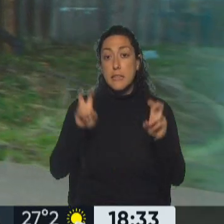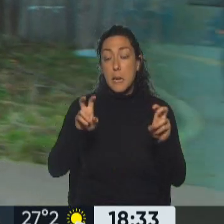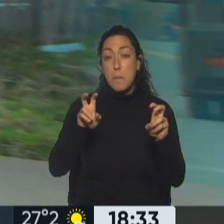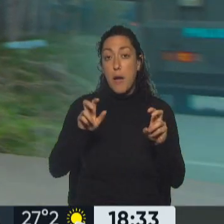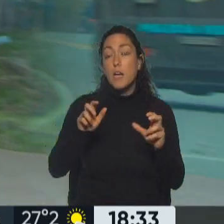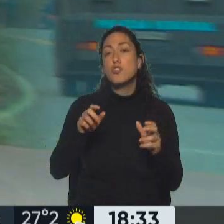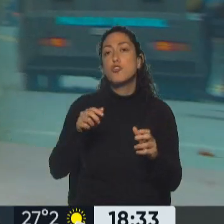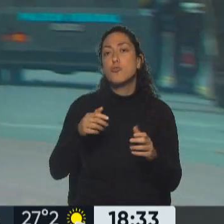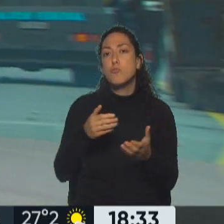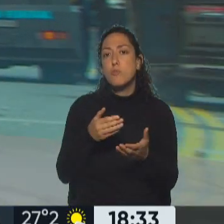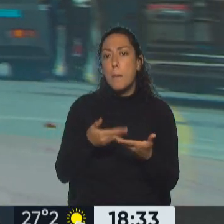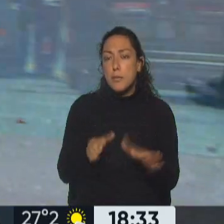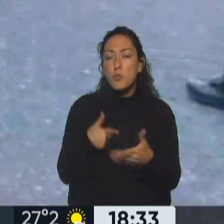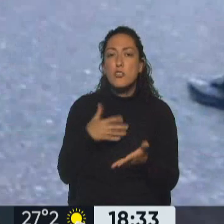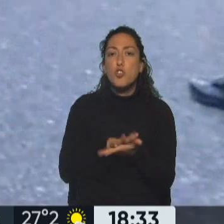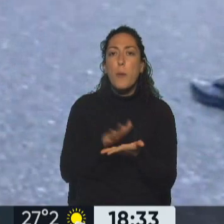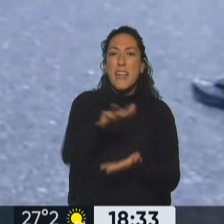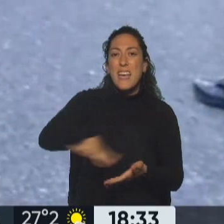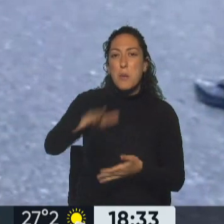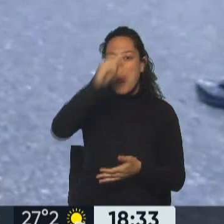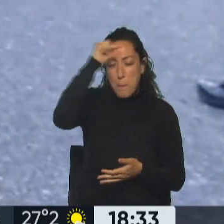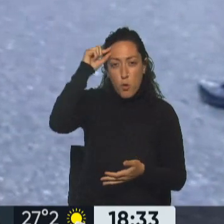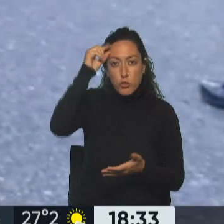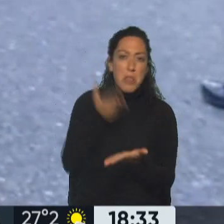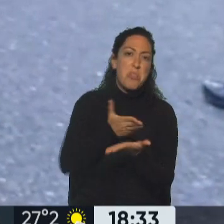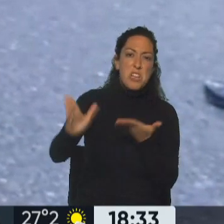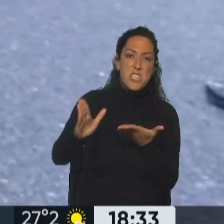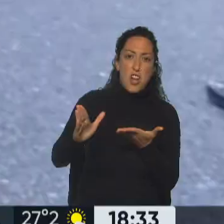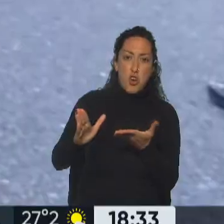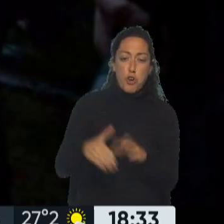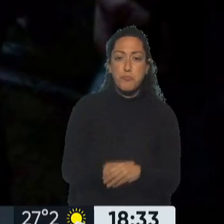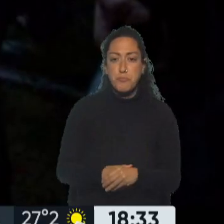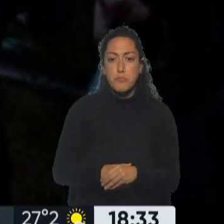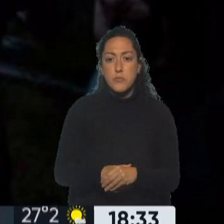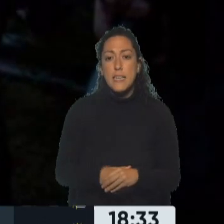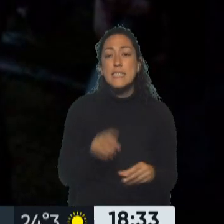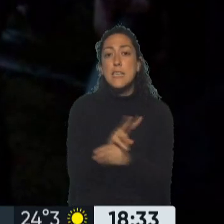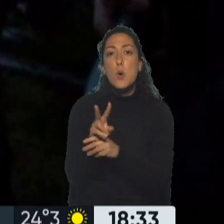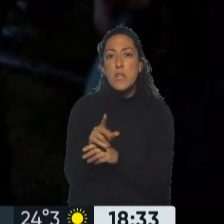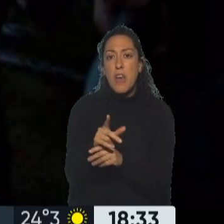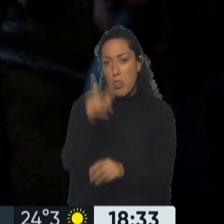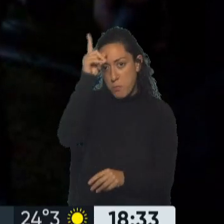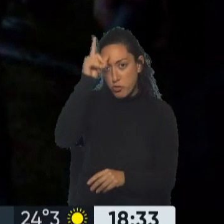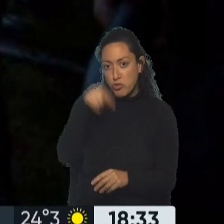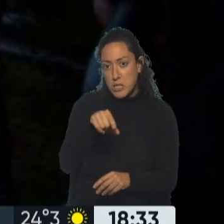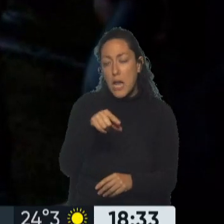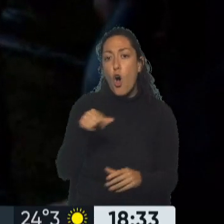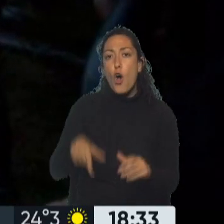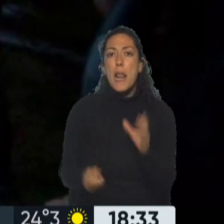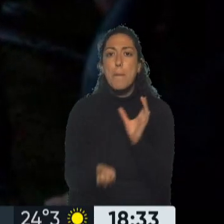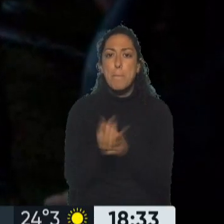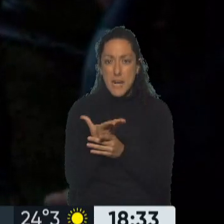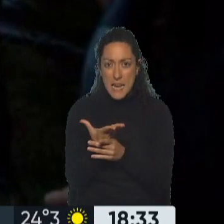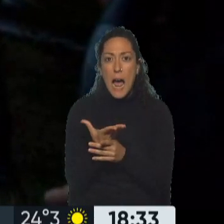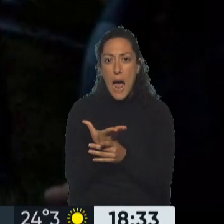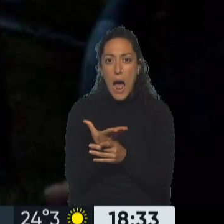desalojo a comunidades mapuches. El Comando Unificado de Fuerzas de Seguridad llevó adelante esta mañana un